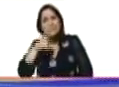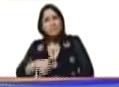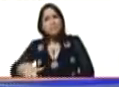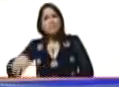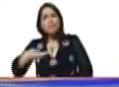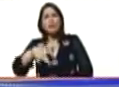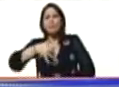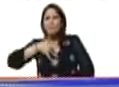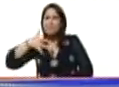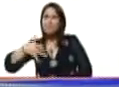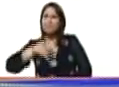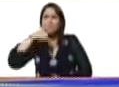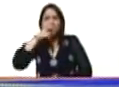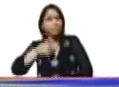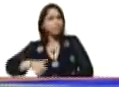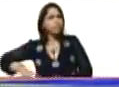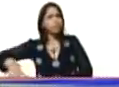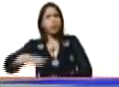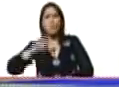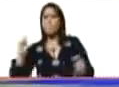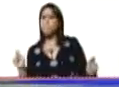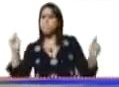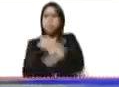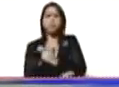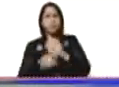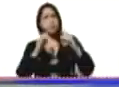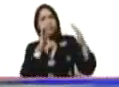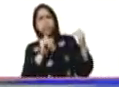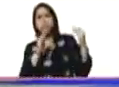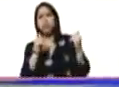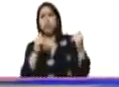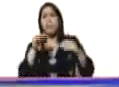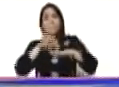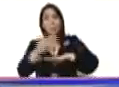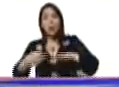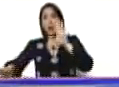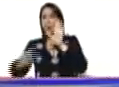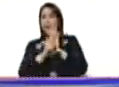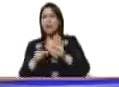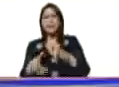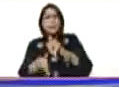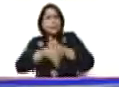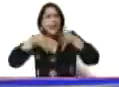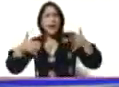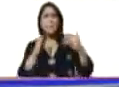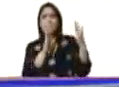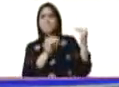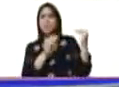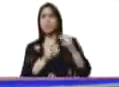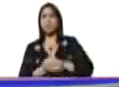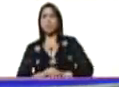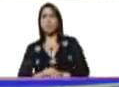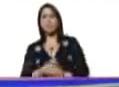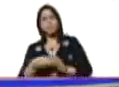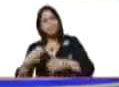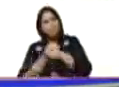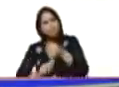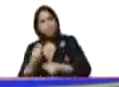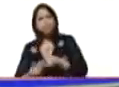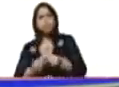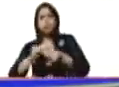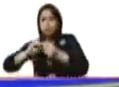los dolores del pueblo, convertido en esperanza, porque esta ley es una gran esperanza de recuperar a